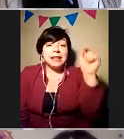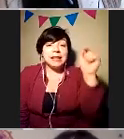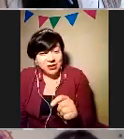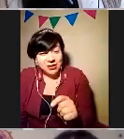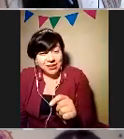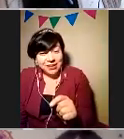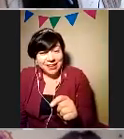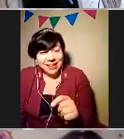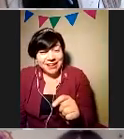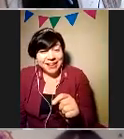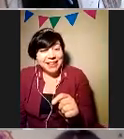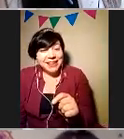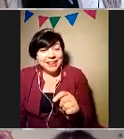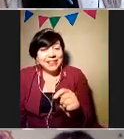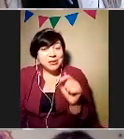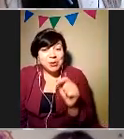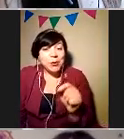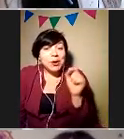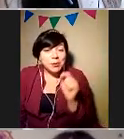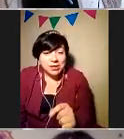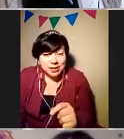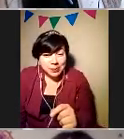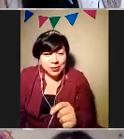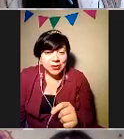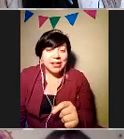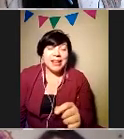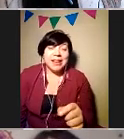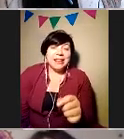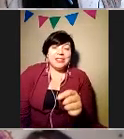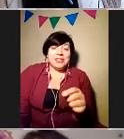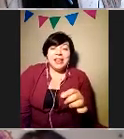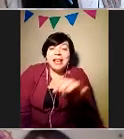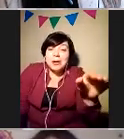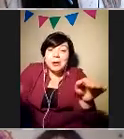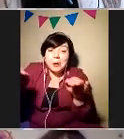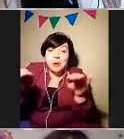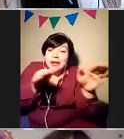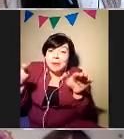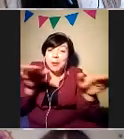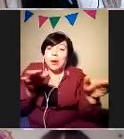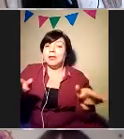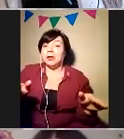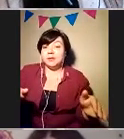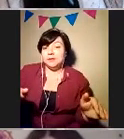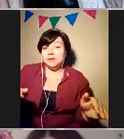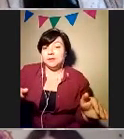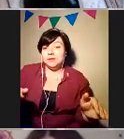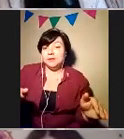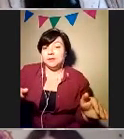porque los estándares también. Eso también ocurre muchísimo. Es como no mataste al animal, ahí, como que vamos jugando.